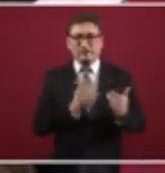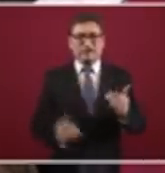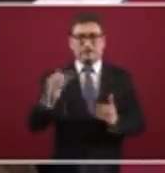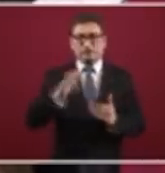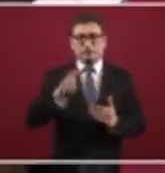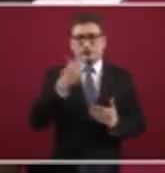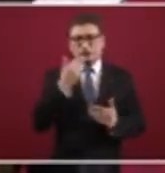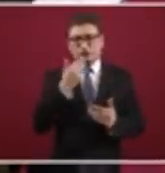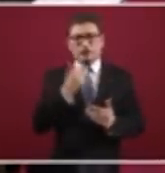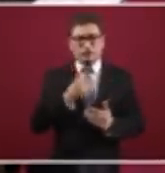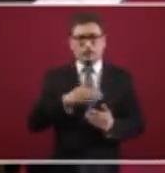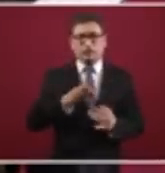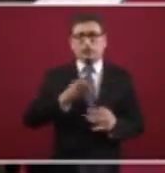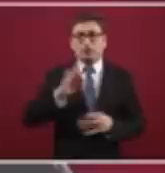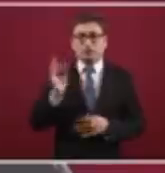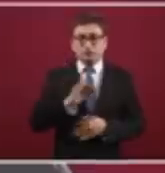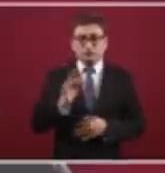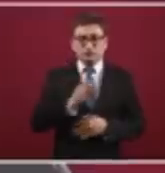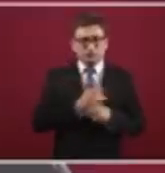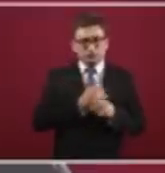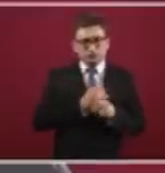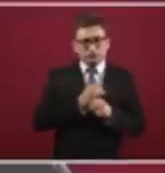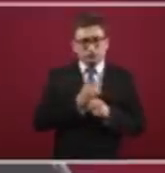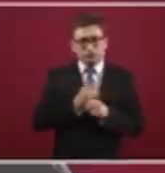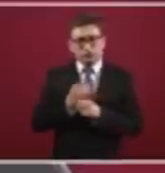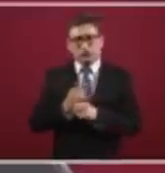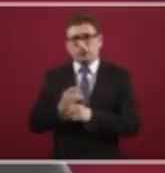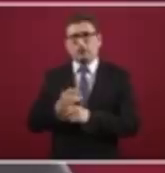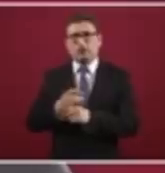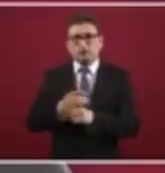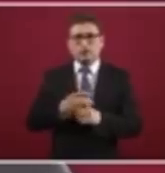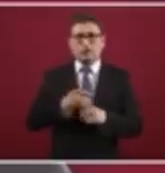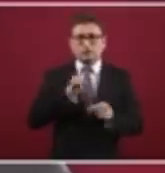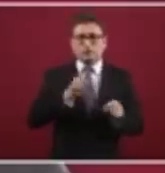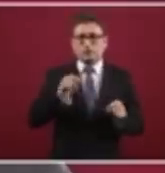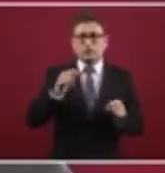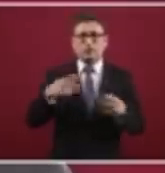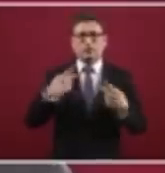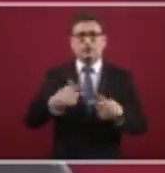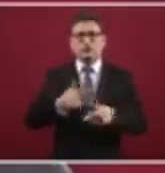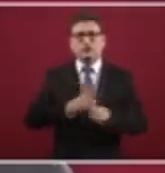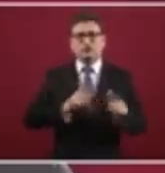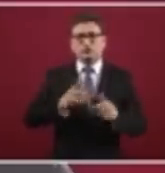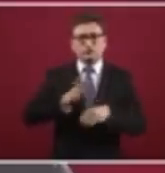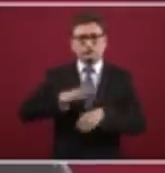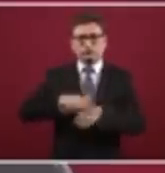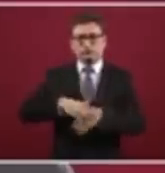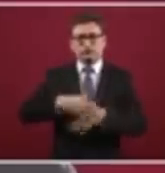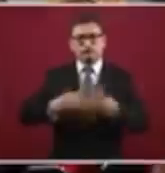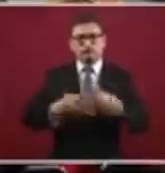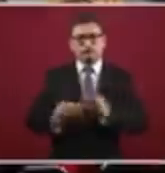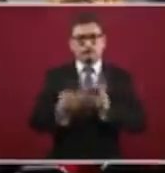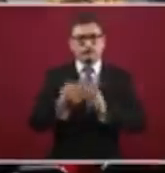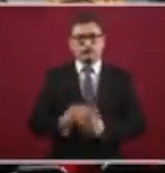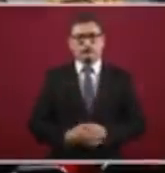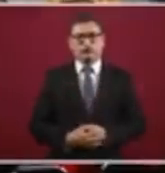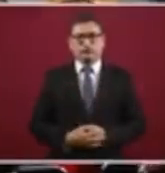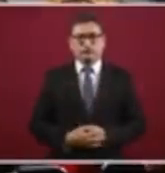los propios indicios de las propias investigaciones se vea siendo sea cualquier persona será llamada ante la justicia